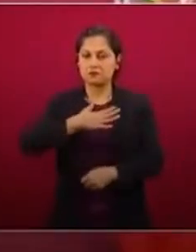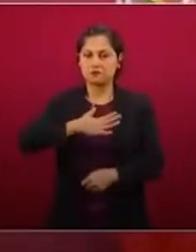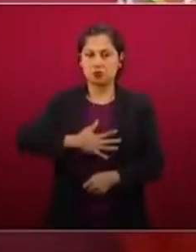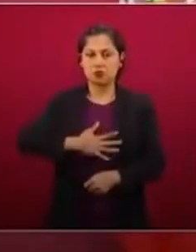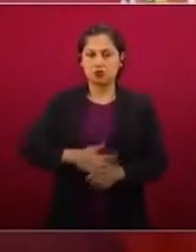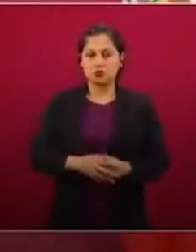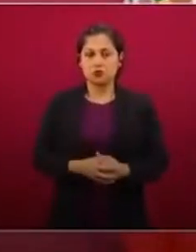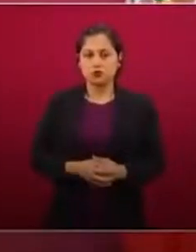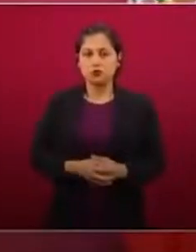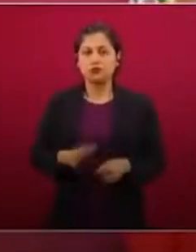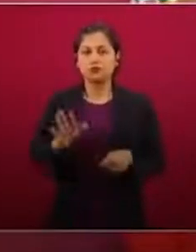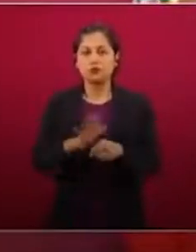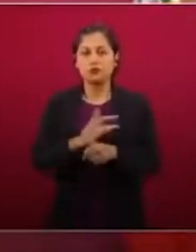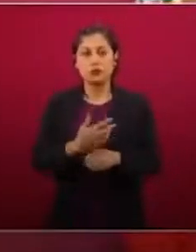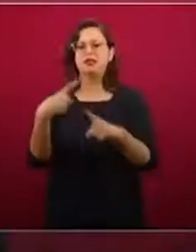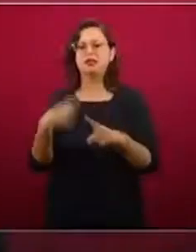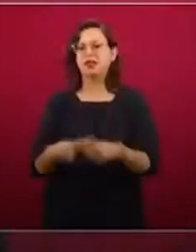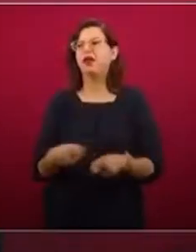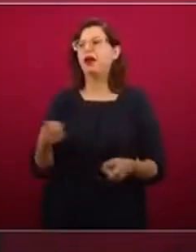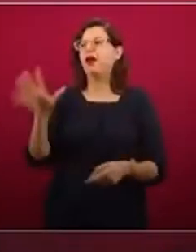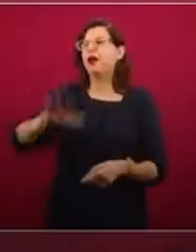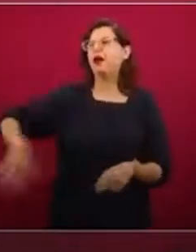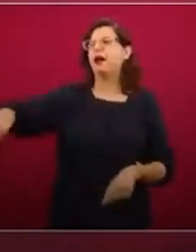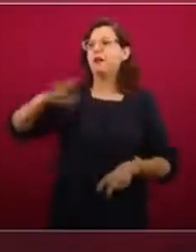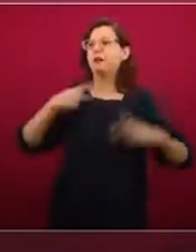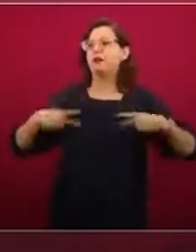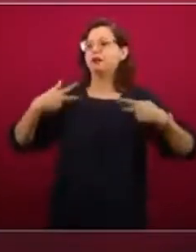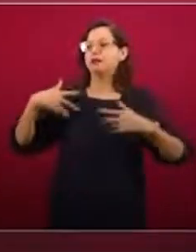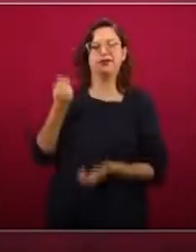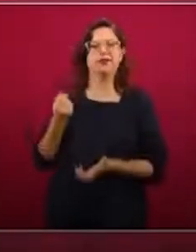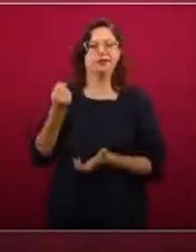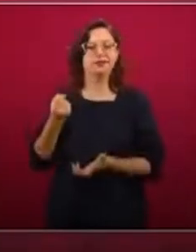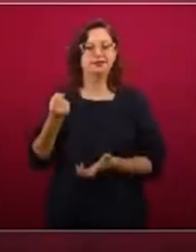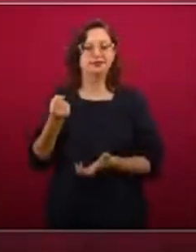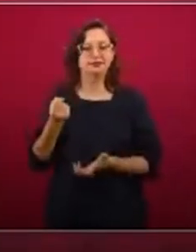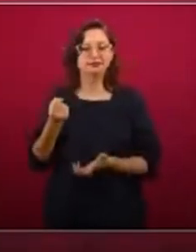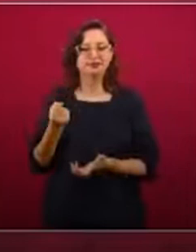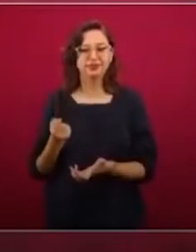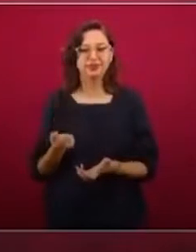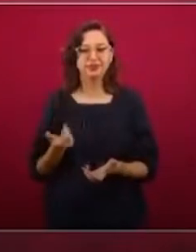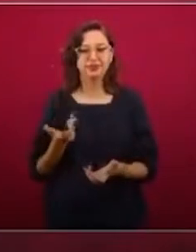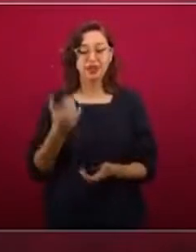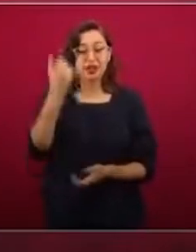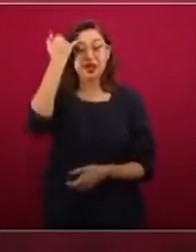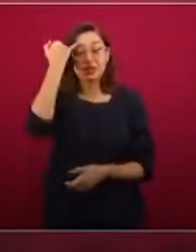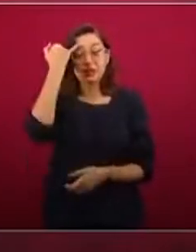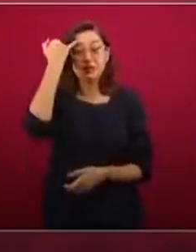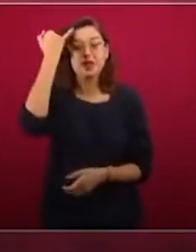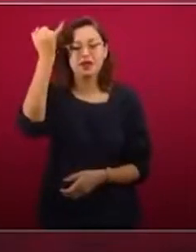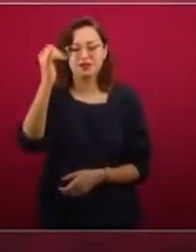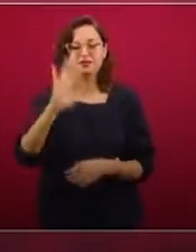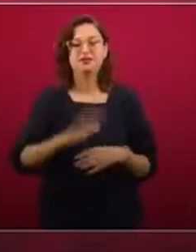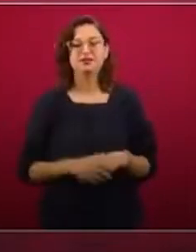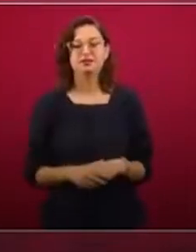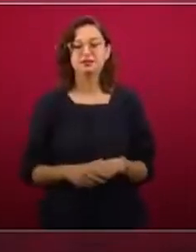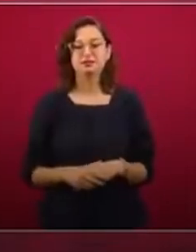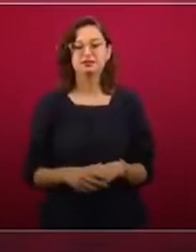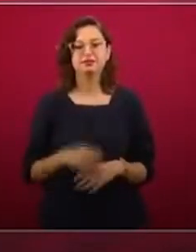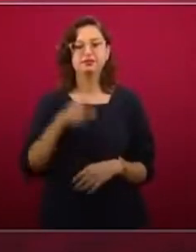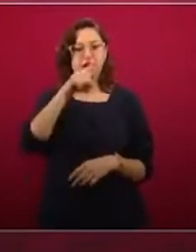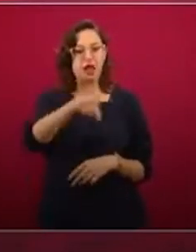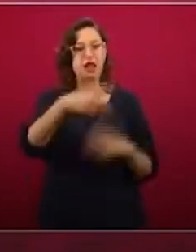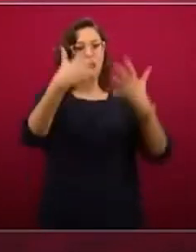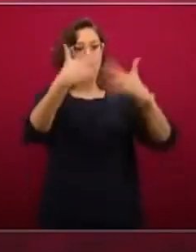porque se van a esclarecer muchas cosas. Solo la compra de la planta de